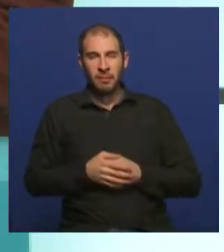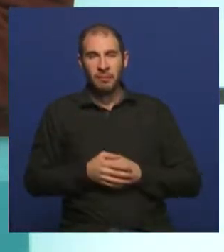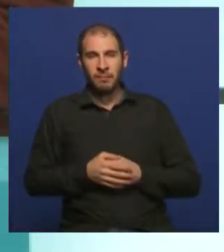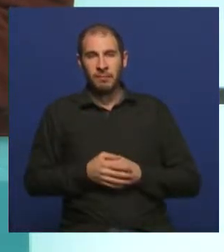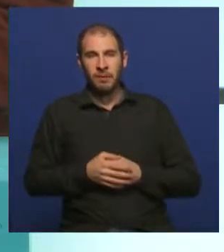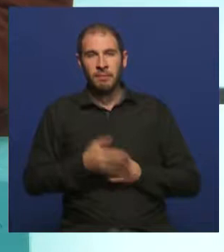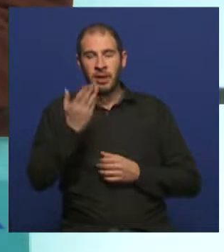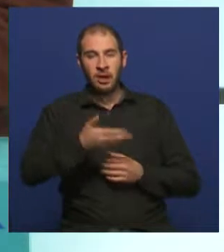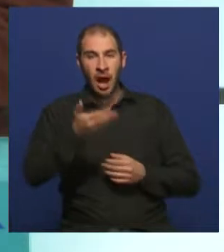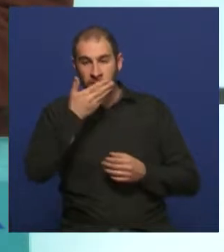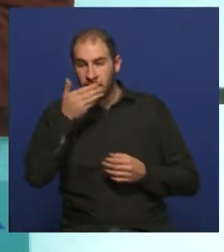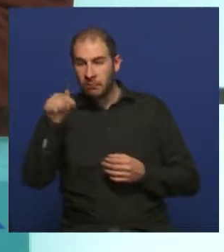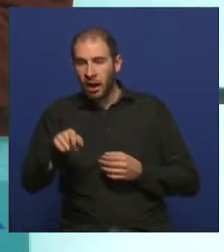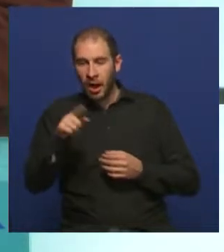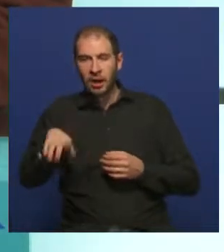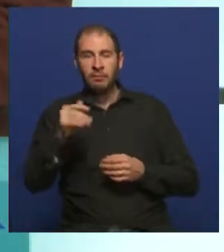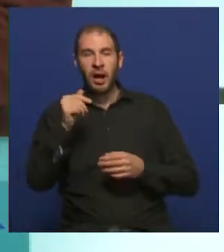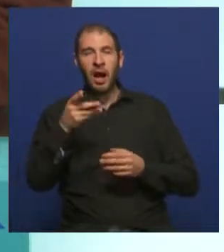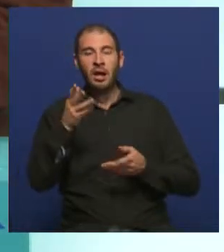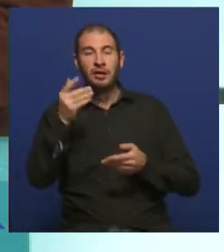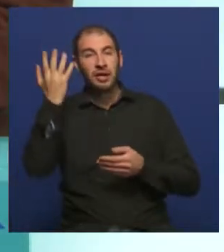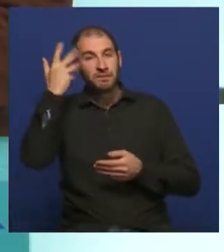propios represores, fue la doctrina